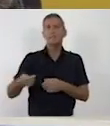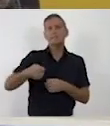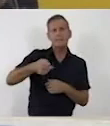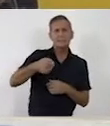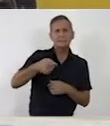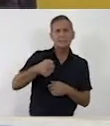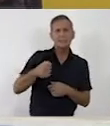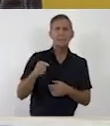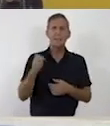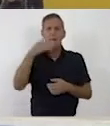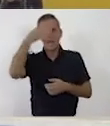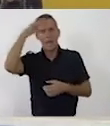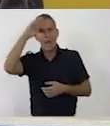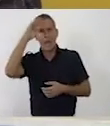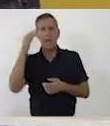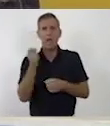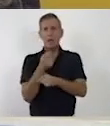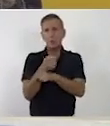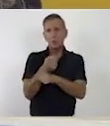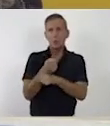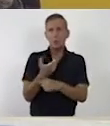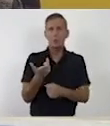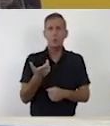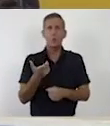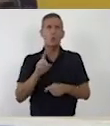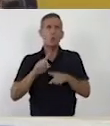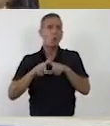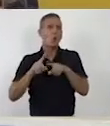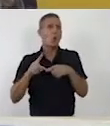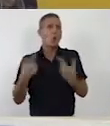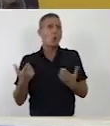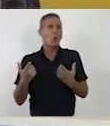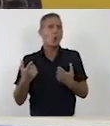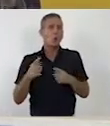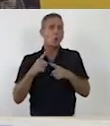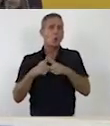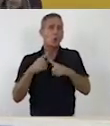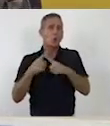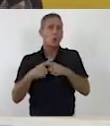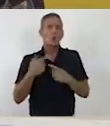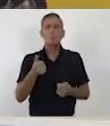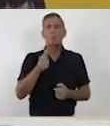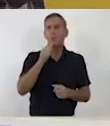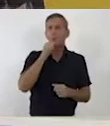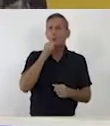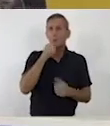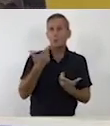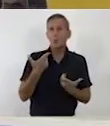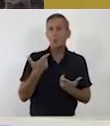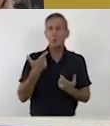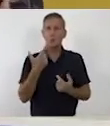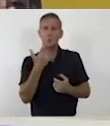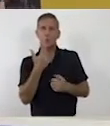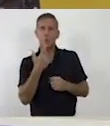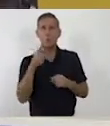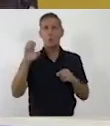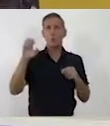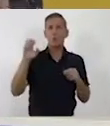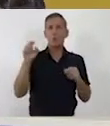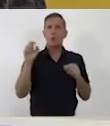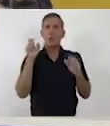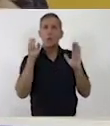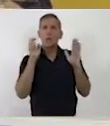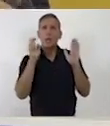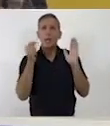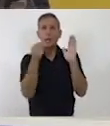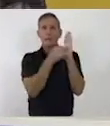acercándose a Cubeduca, están haciendo preguntas y dudas que les quedan de las clases a través del repasador virtual, aspecto que veo muy positivo